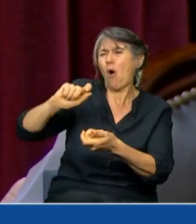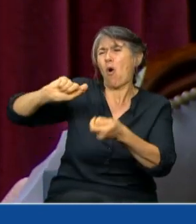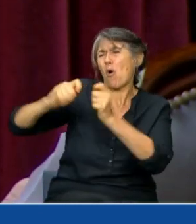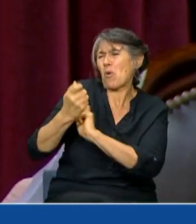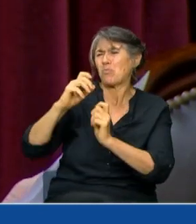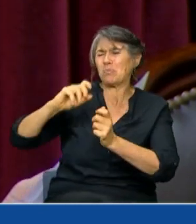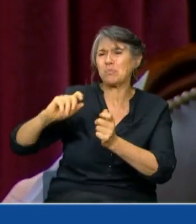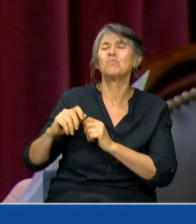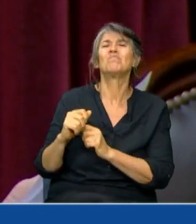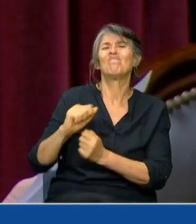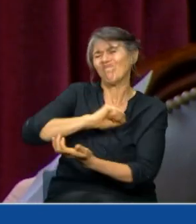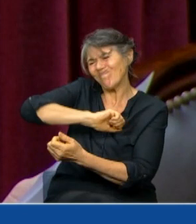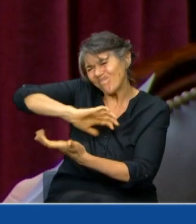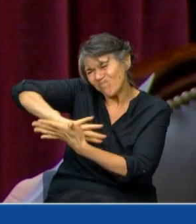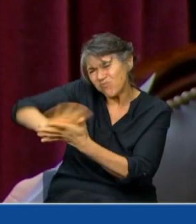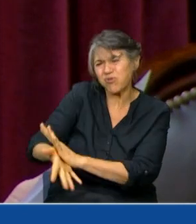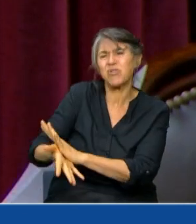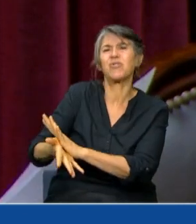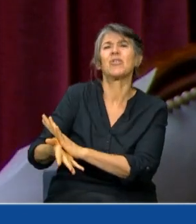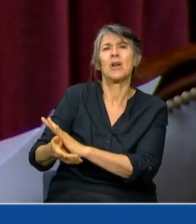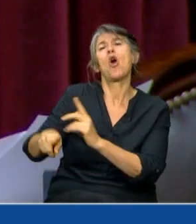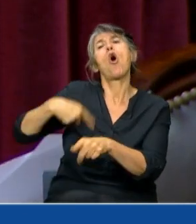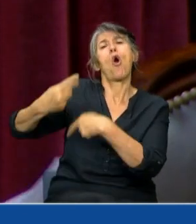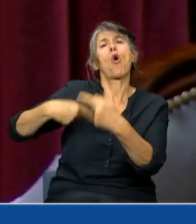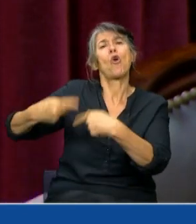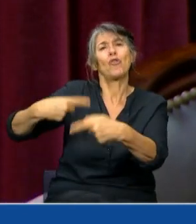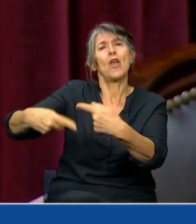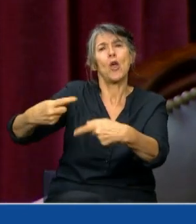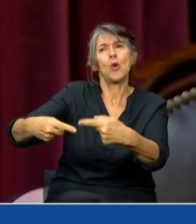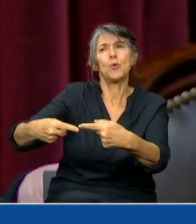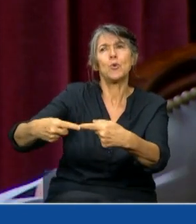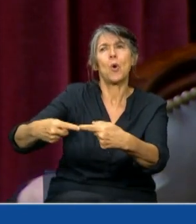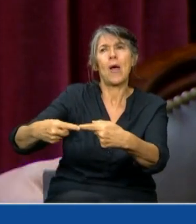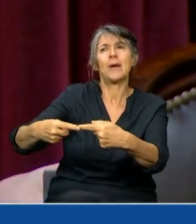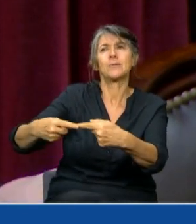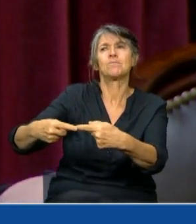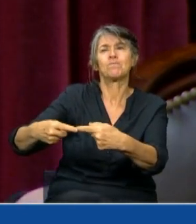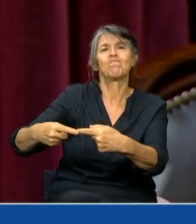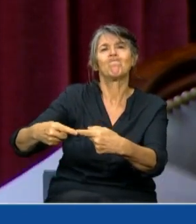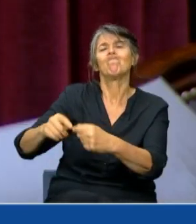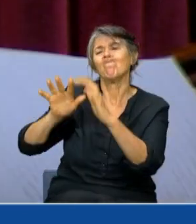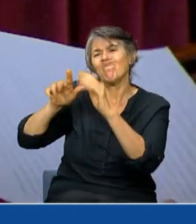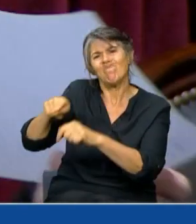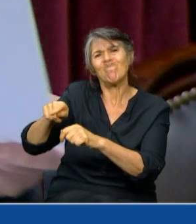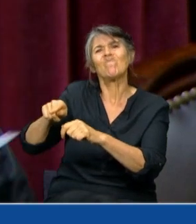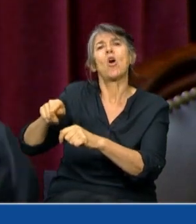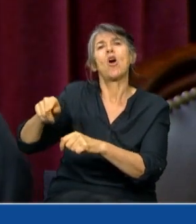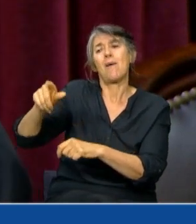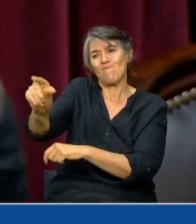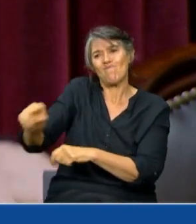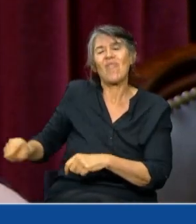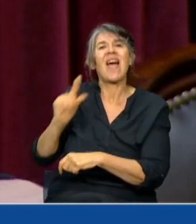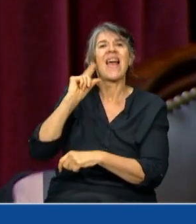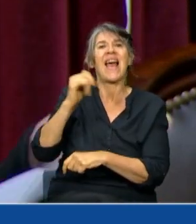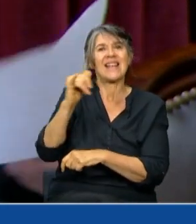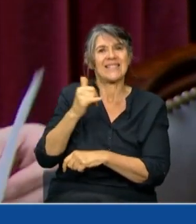Los someteremos a limpieza étnica y, por supuesto, continuaremos con el increíble asedio sobre Gaza.